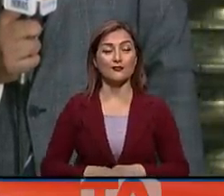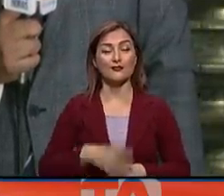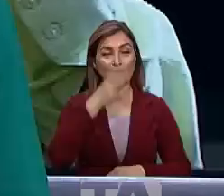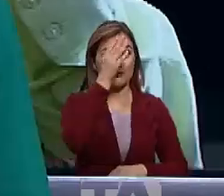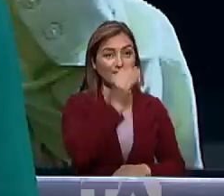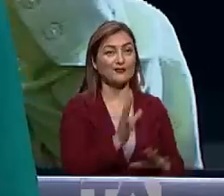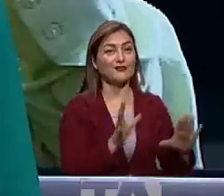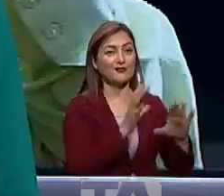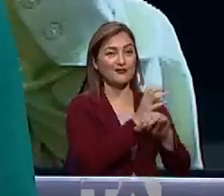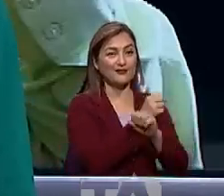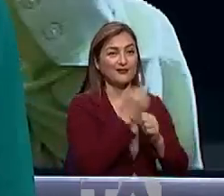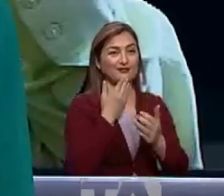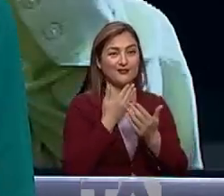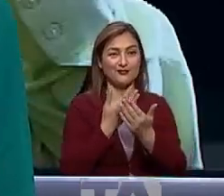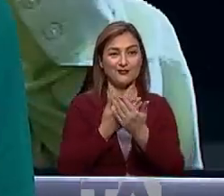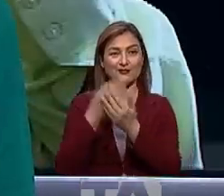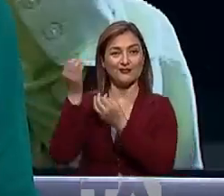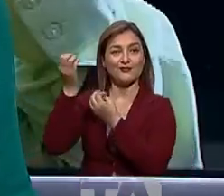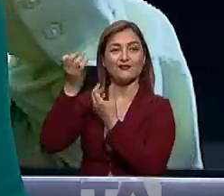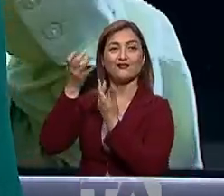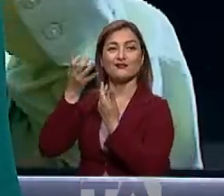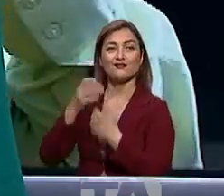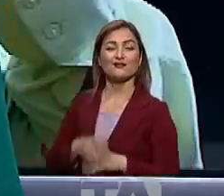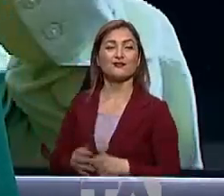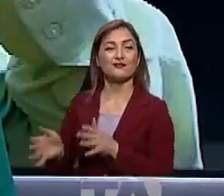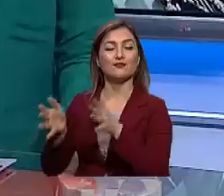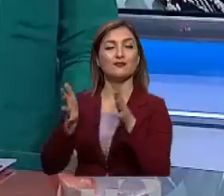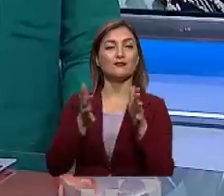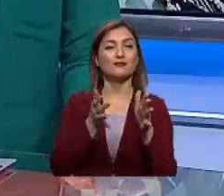Buenas noches. Gracias, Freddy, por la información.